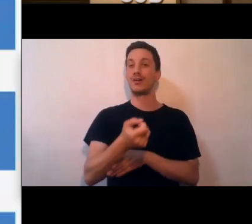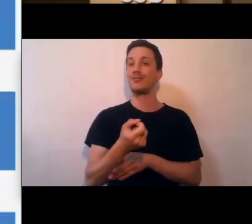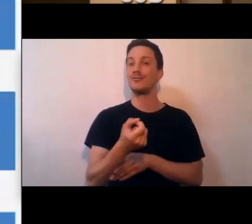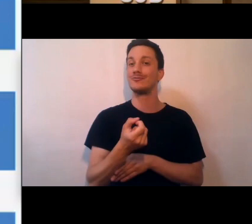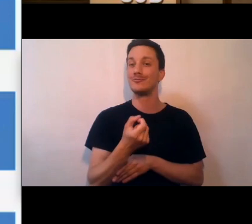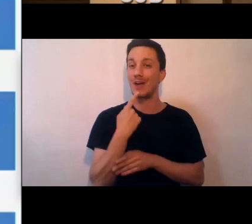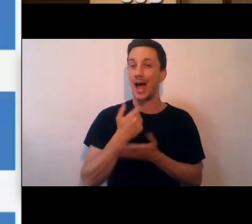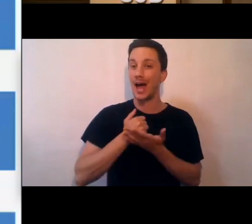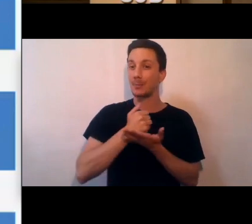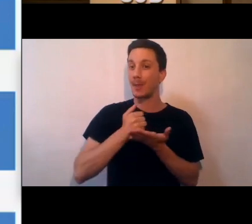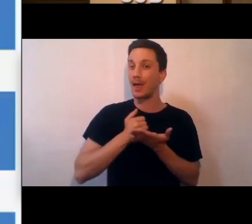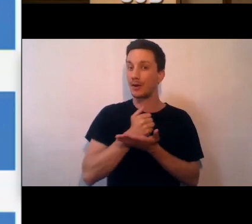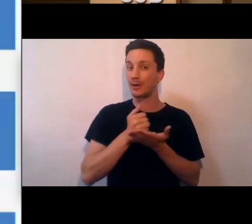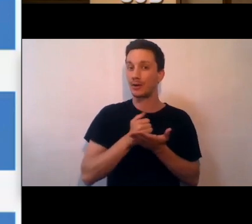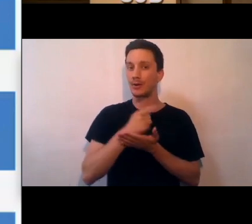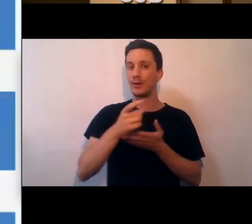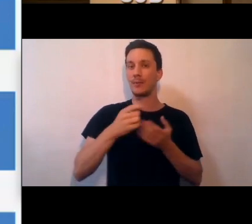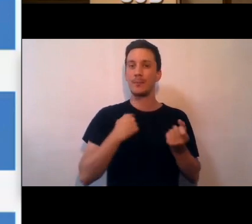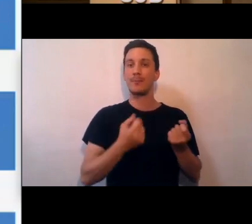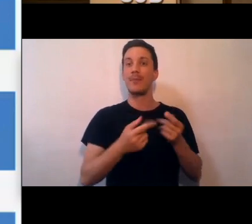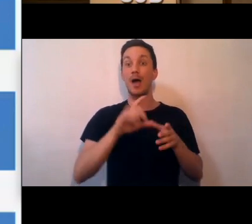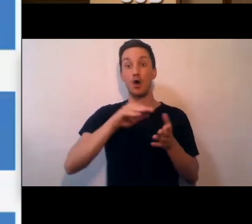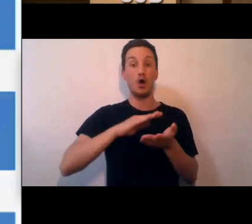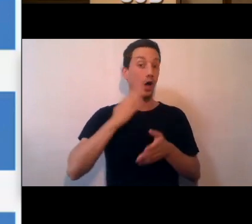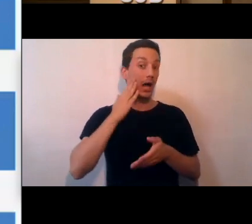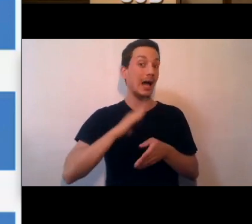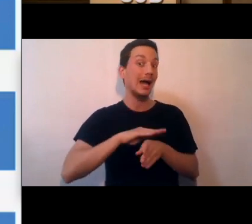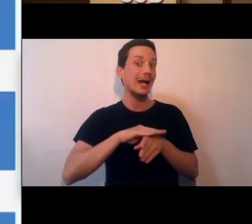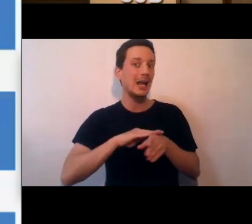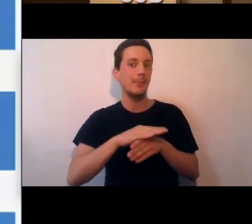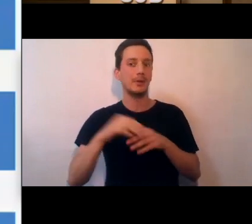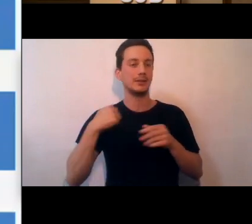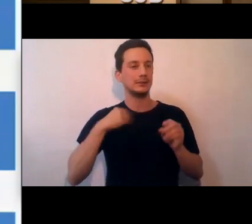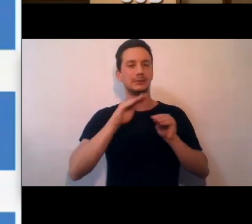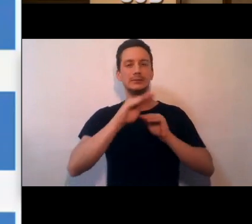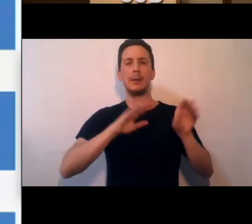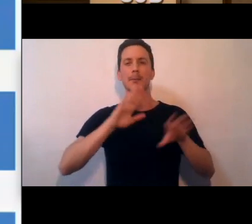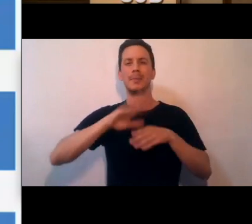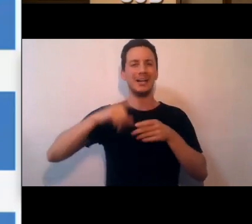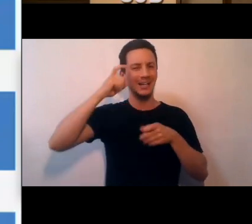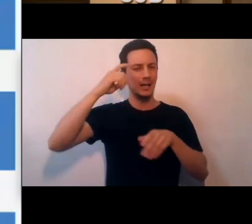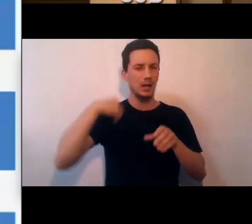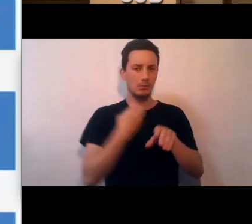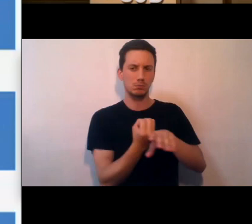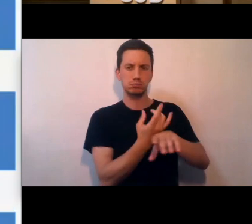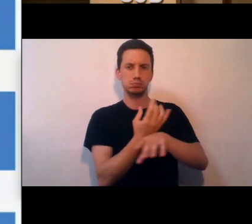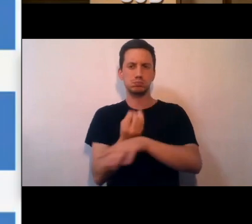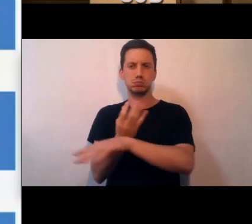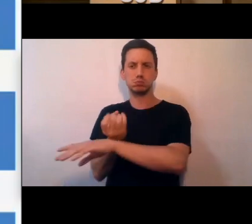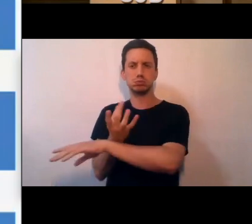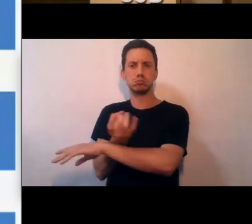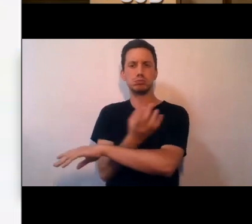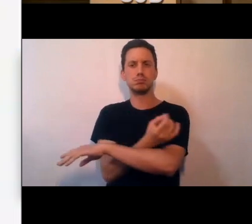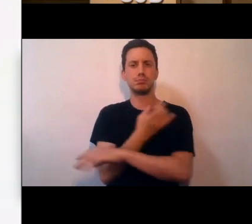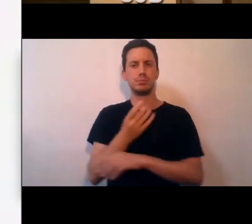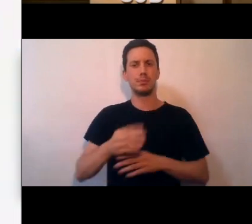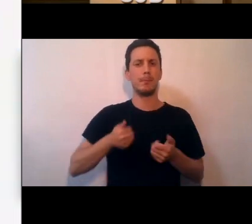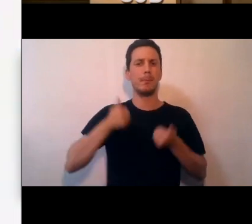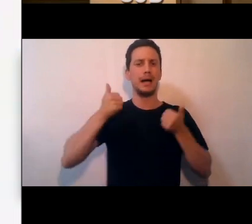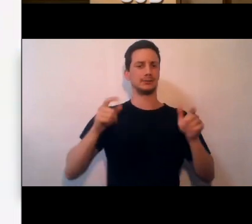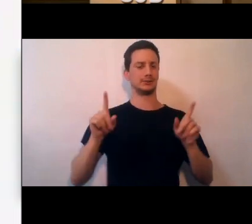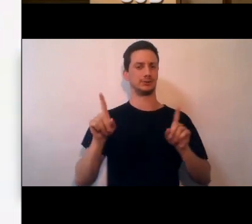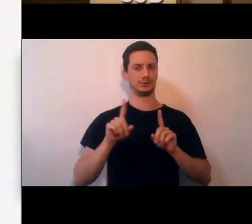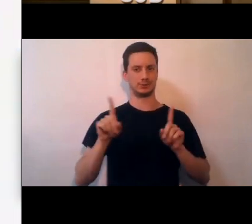inflamación, o sea, disminuir estos brotes de eczema, evitar que salgan nuevas y que sea un tratamiento que tenga los mínimos efectos